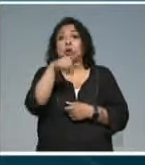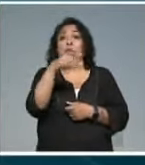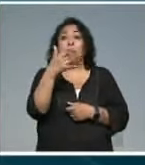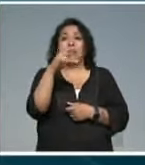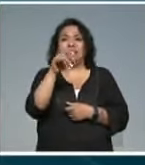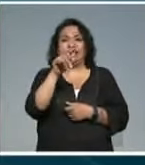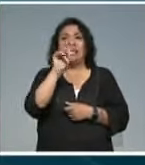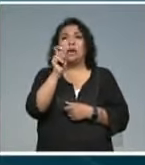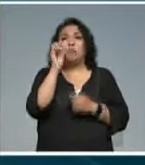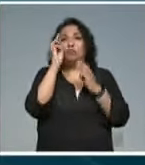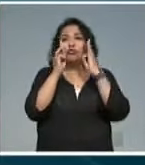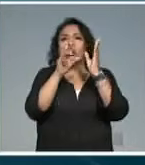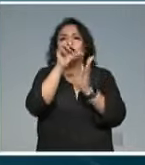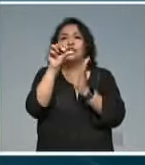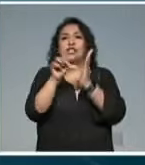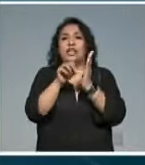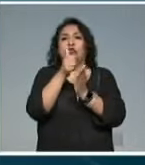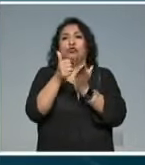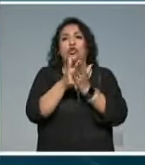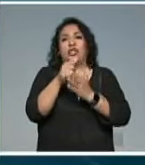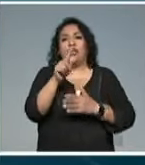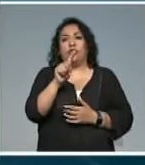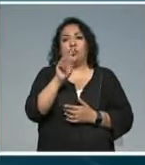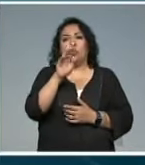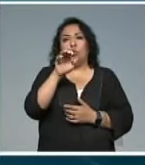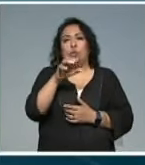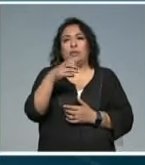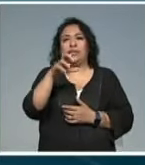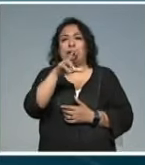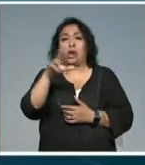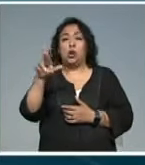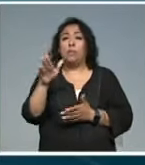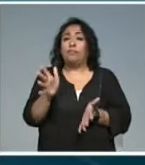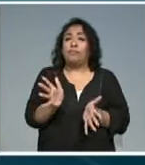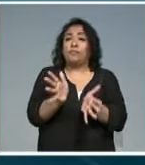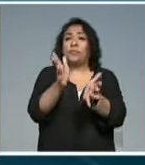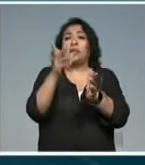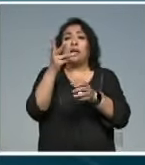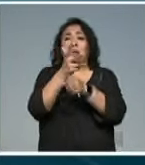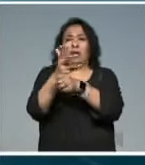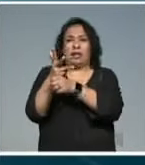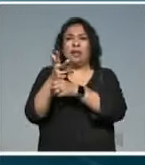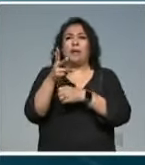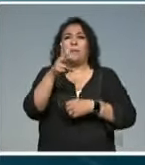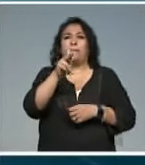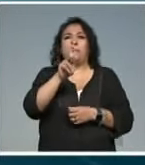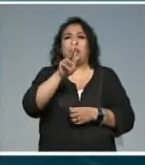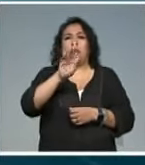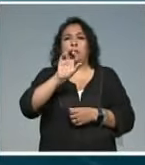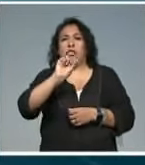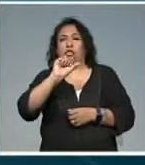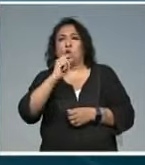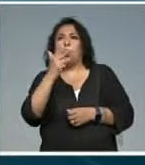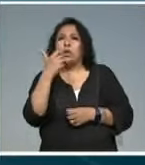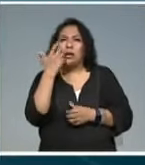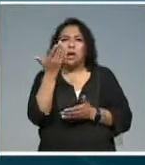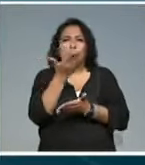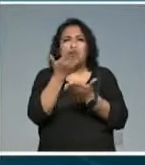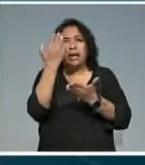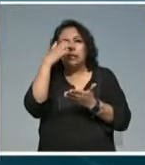Mística es un museo en el centro de la ciudad de Tulum, Quintana Roo. Impulsado por el fotógrafo Pepe Sojo, el artista aspira a compartir